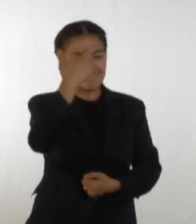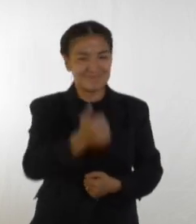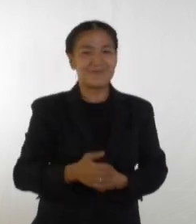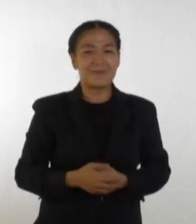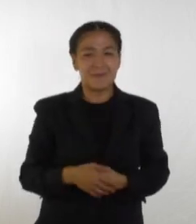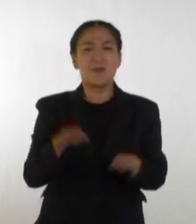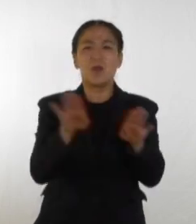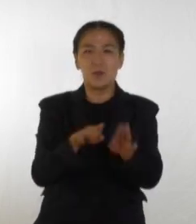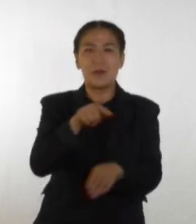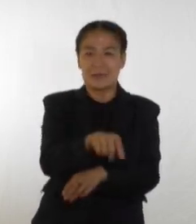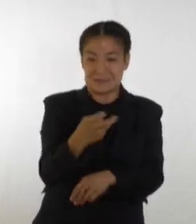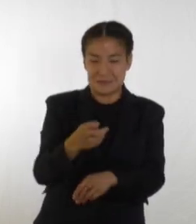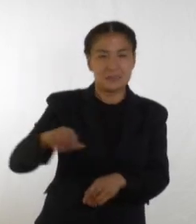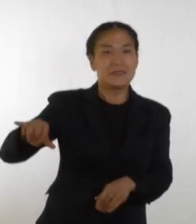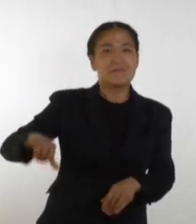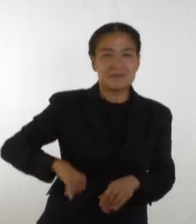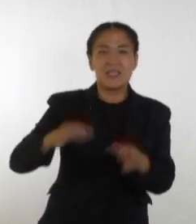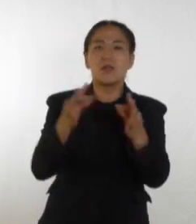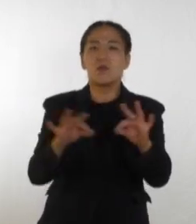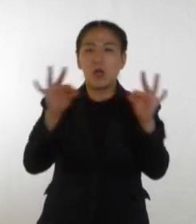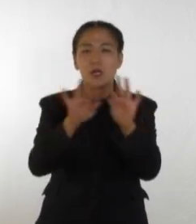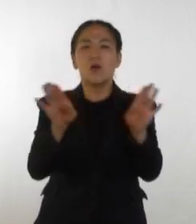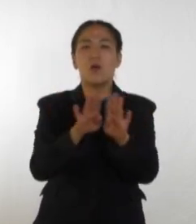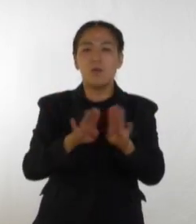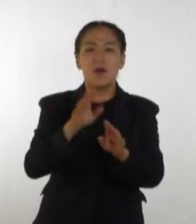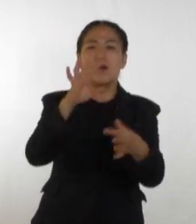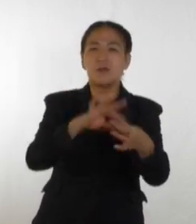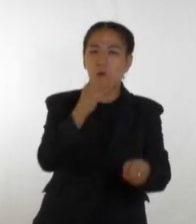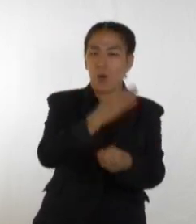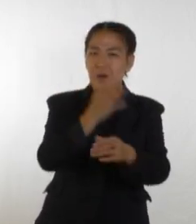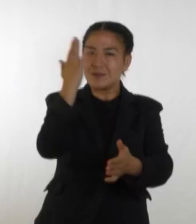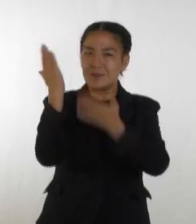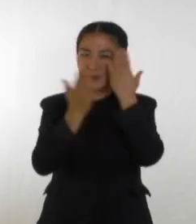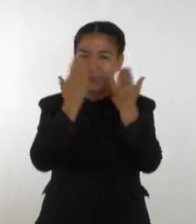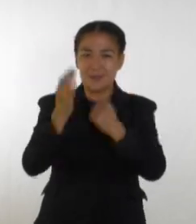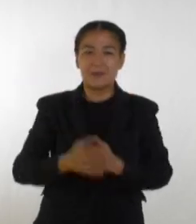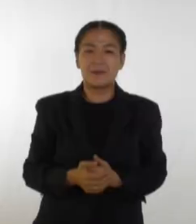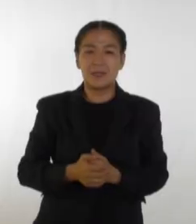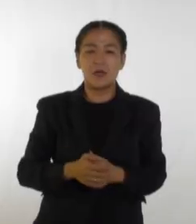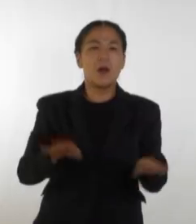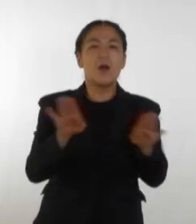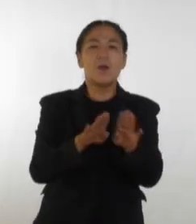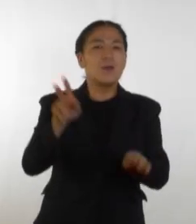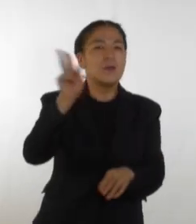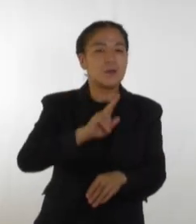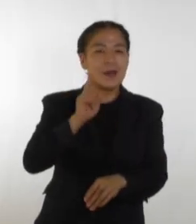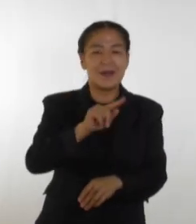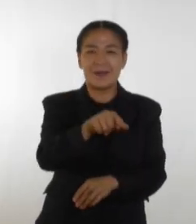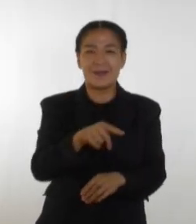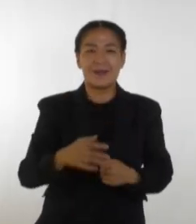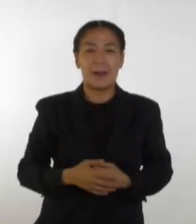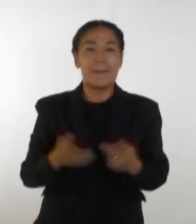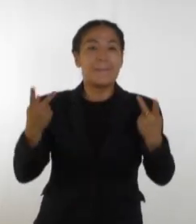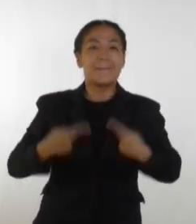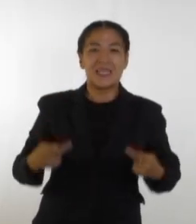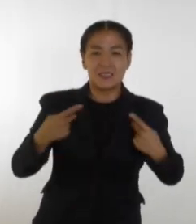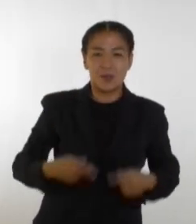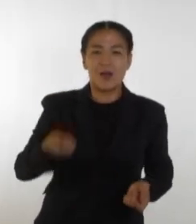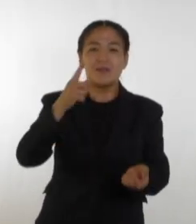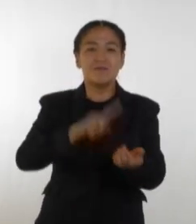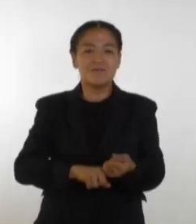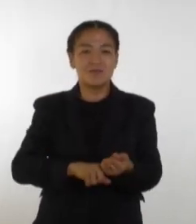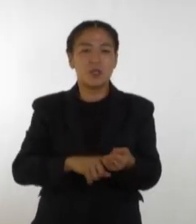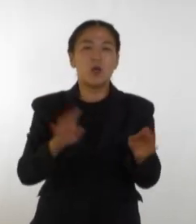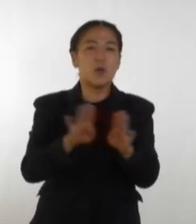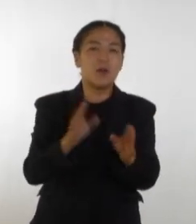razón en ese punto, y es algo muy importante para comprender los fenómenos que estamos estudiando. Si analizamos el tiempo de vida de los pacientes